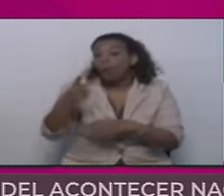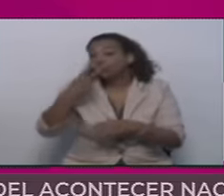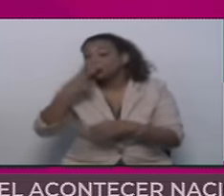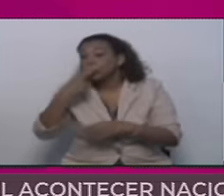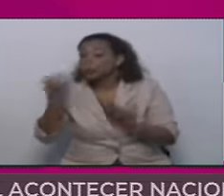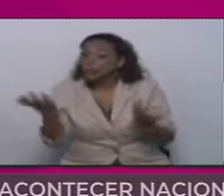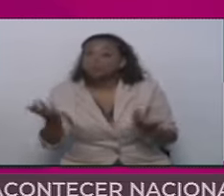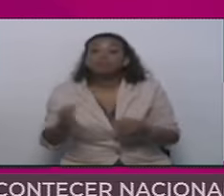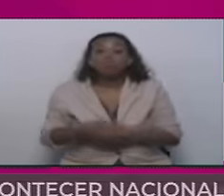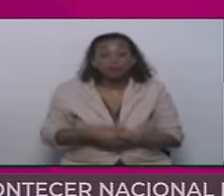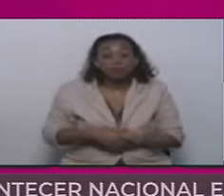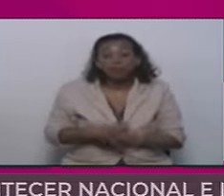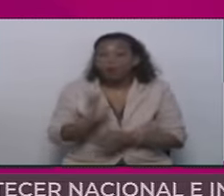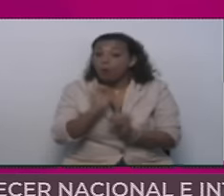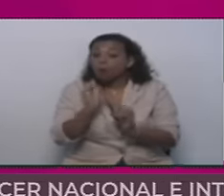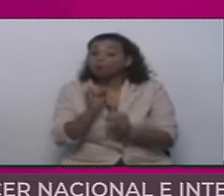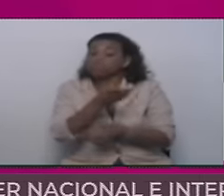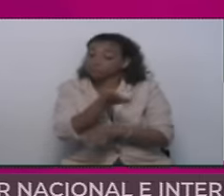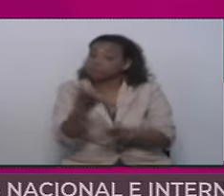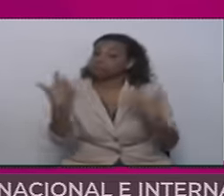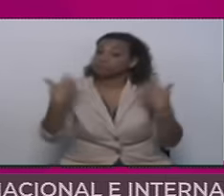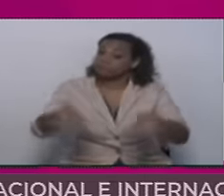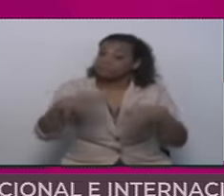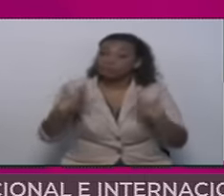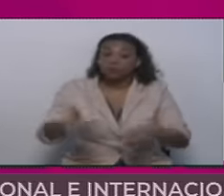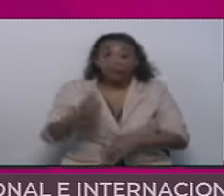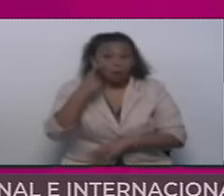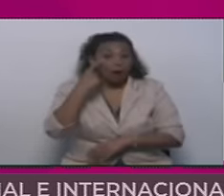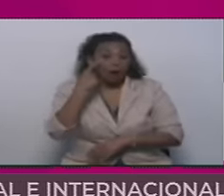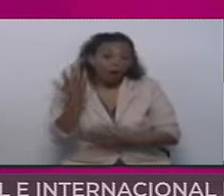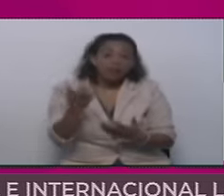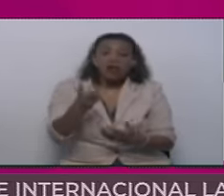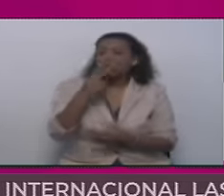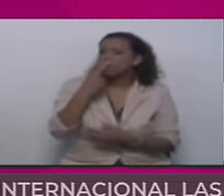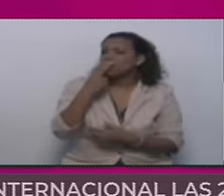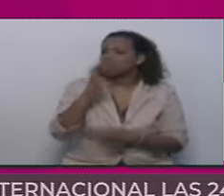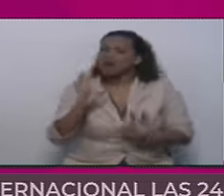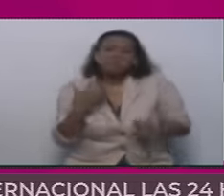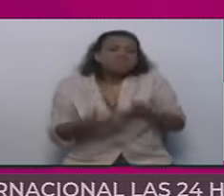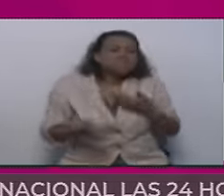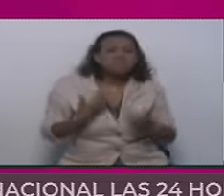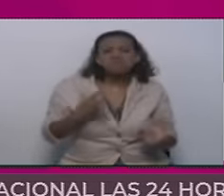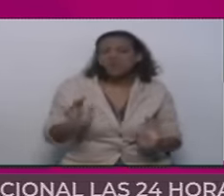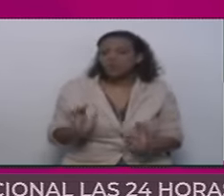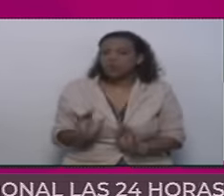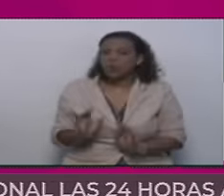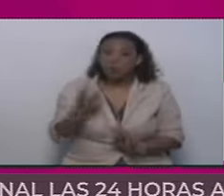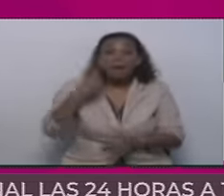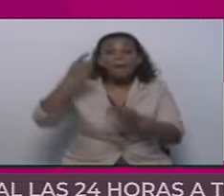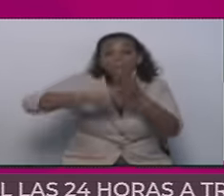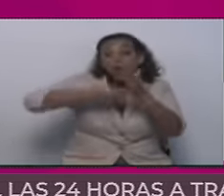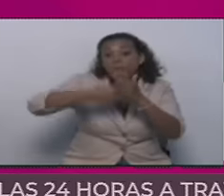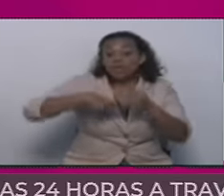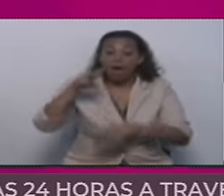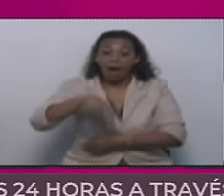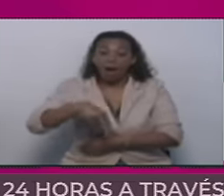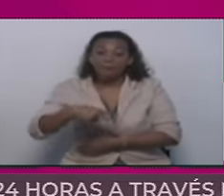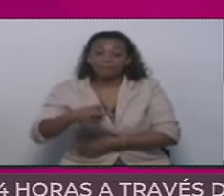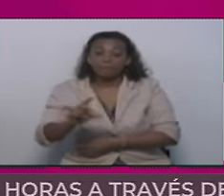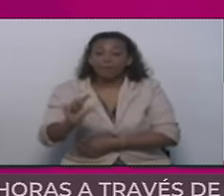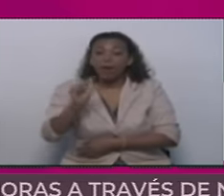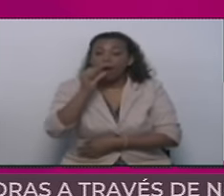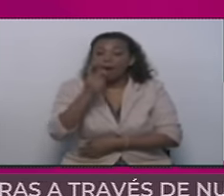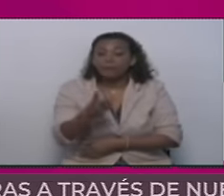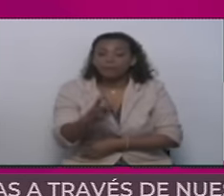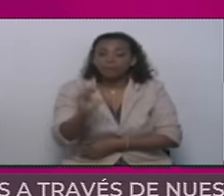Cigarrito. ¿Ah? No vaya a creer por fumar eso que está prohibido en Venezuela. ¿Cómo que llaman? El